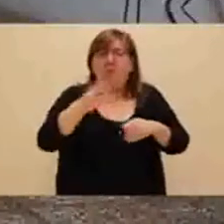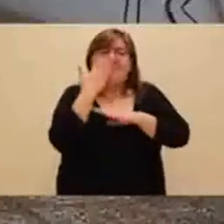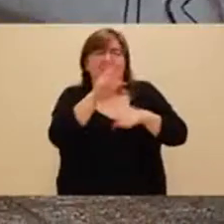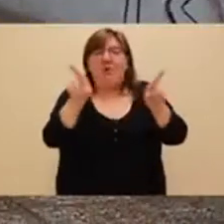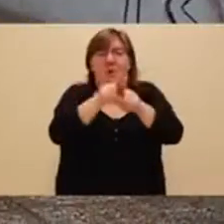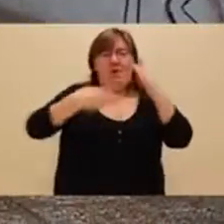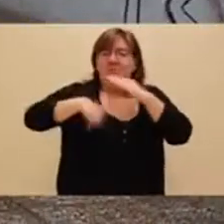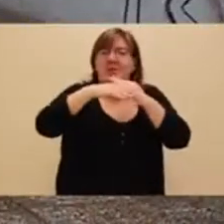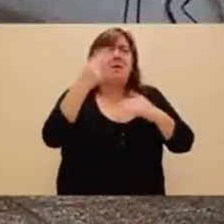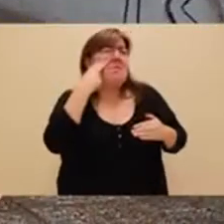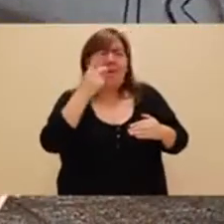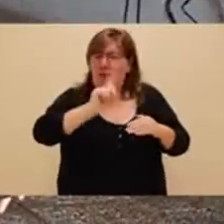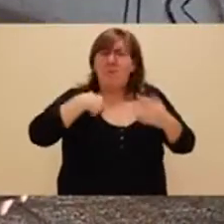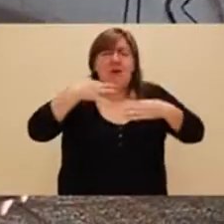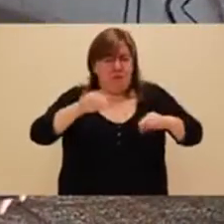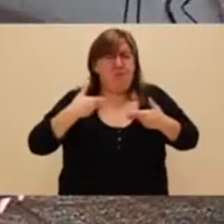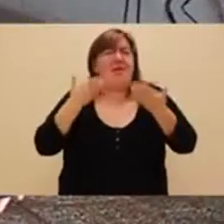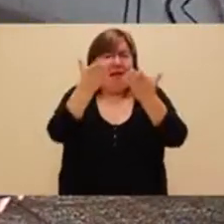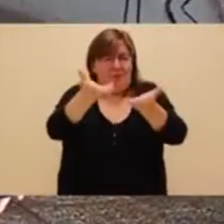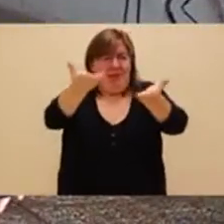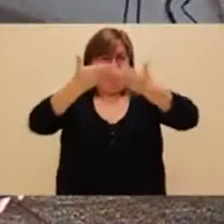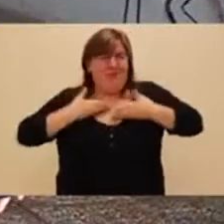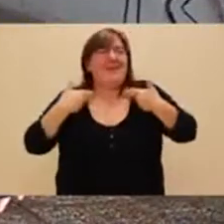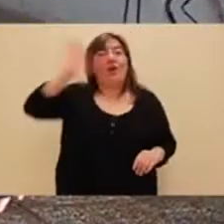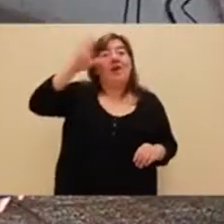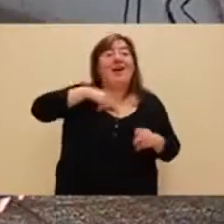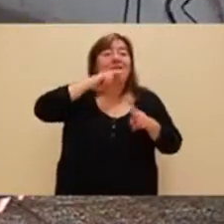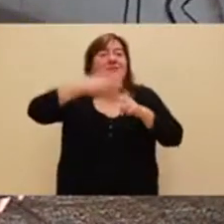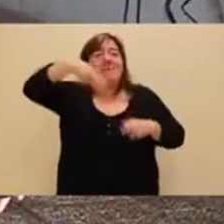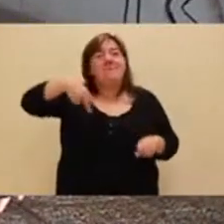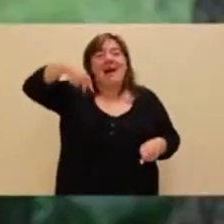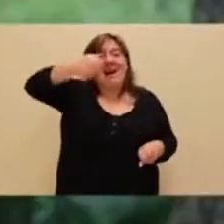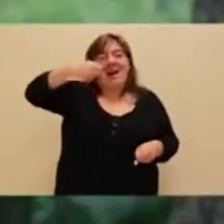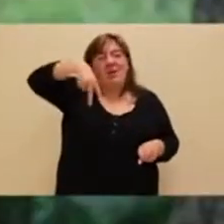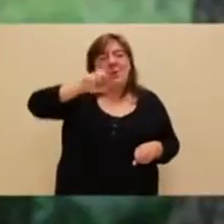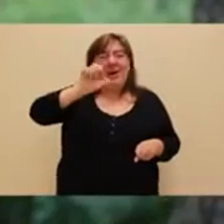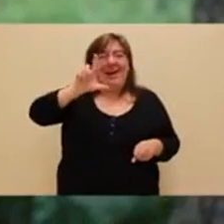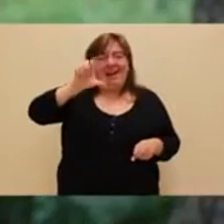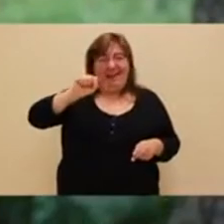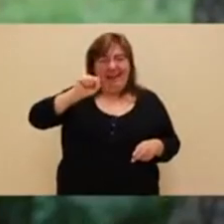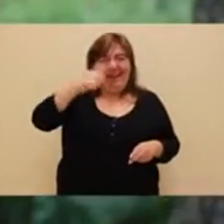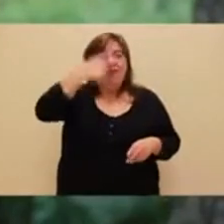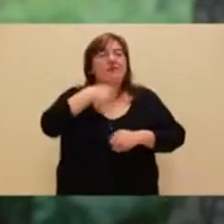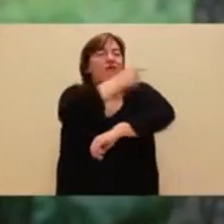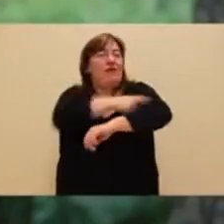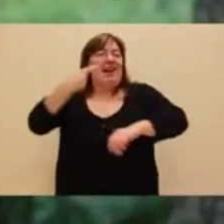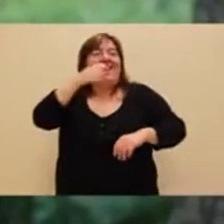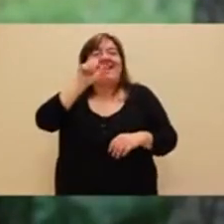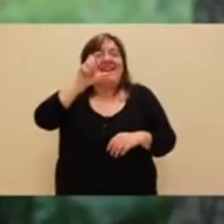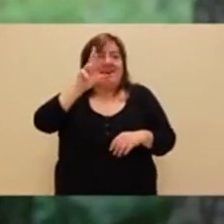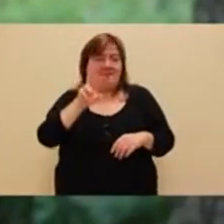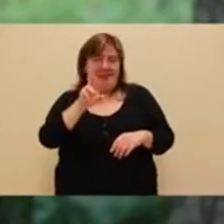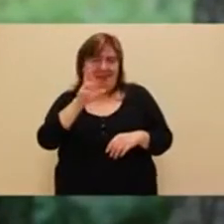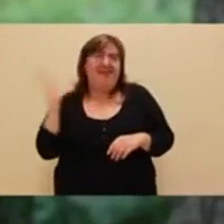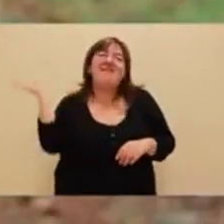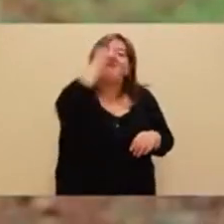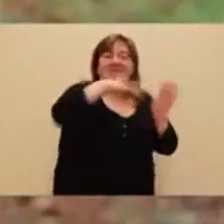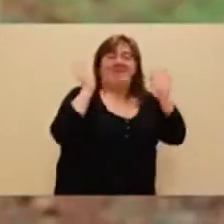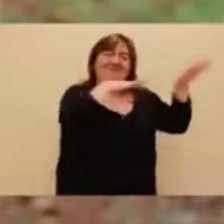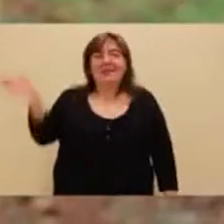a tratarnos de igual a igual, no tener miedo y saber cómo ayudar. Hola, soy Manuela, soy vocal de El Gremar, sigue nuestra